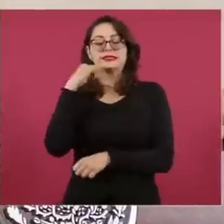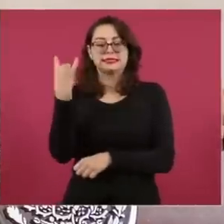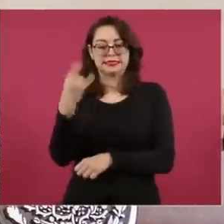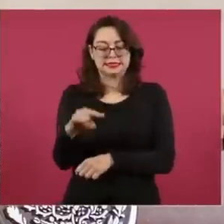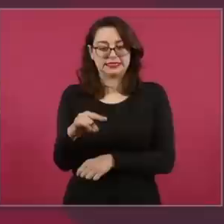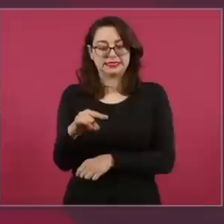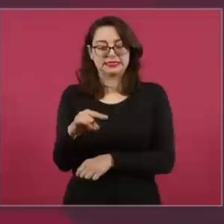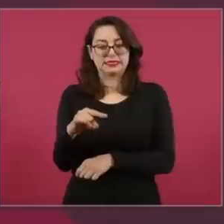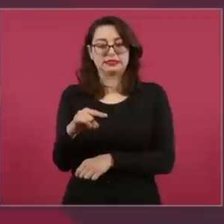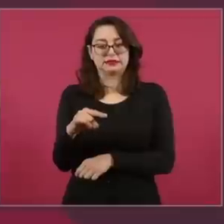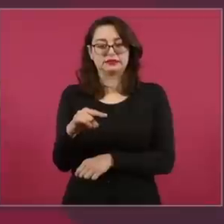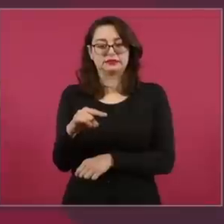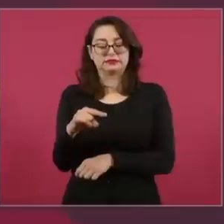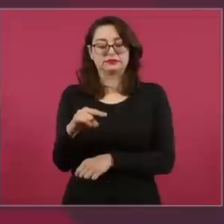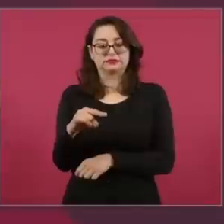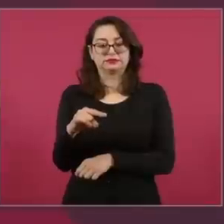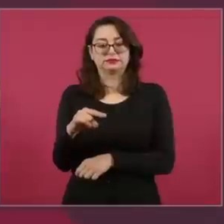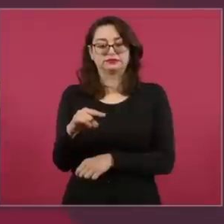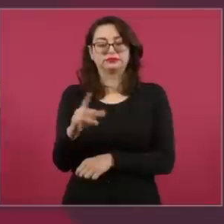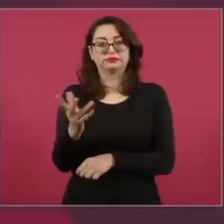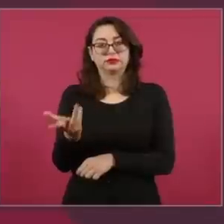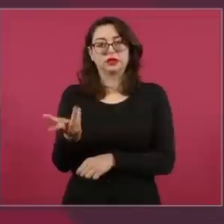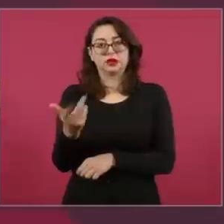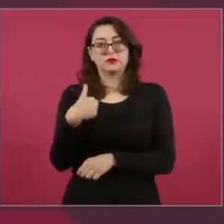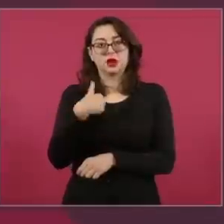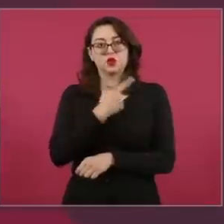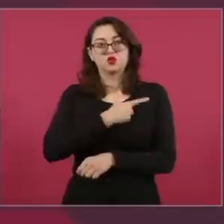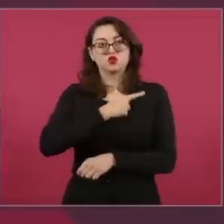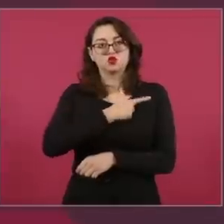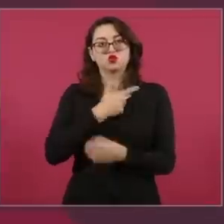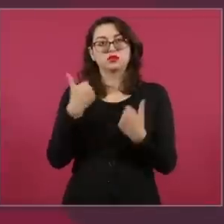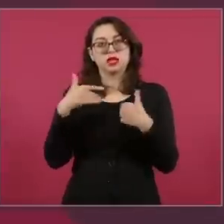y pues sí quisiera hacerlo antes,